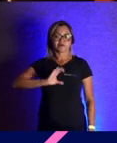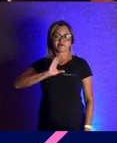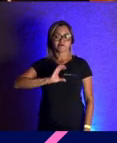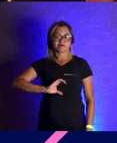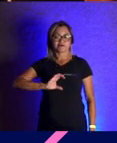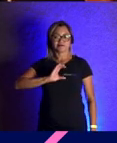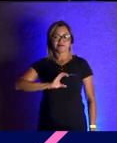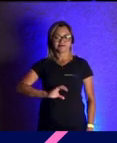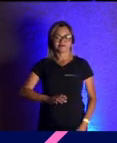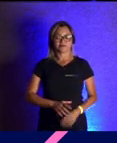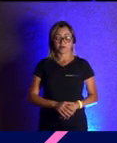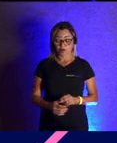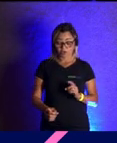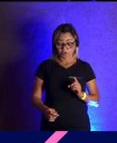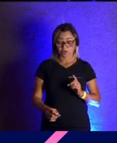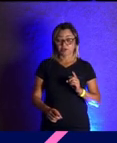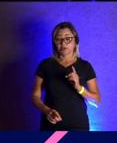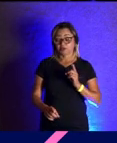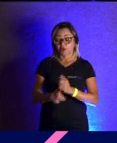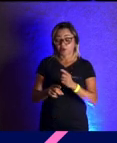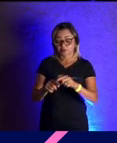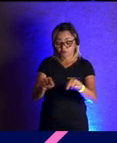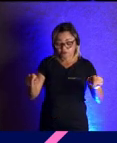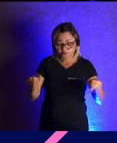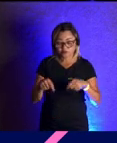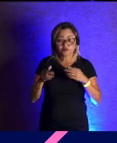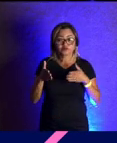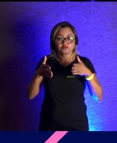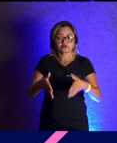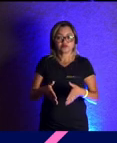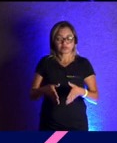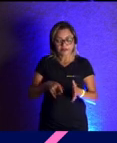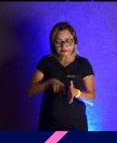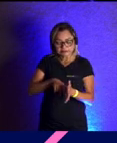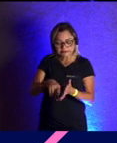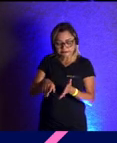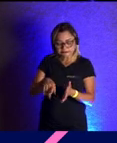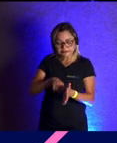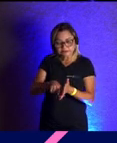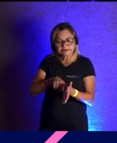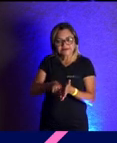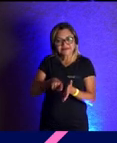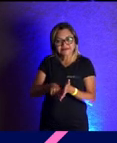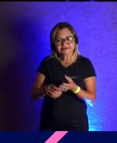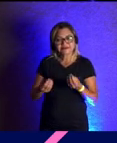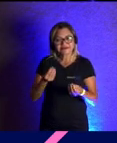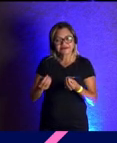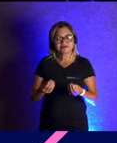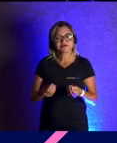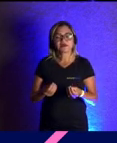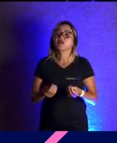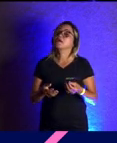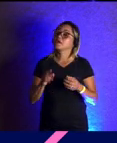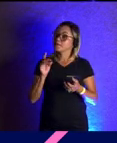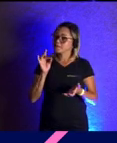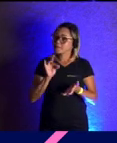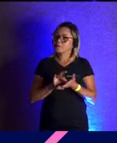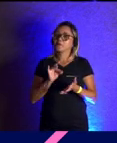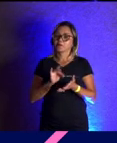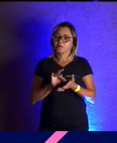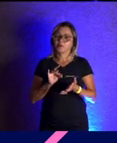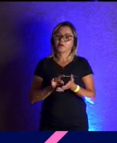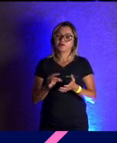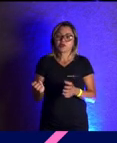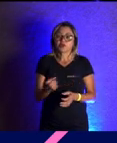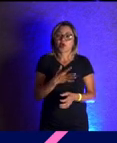clandestina y intentamos hacer una búsqueda de todos los nosotros en un determinado lugar, es muy probable que encontremos una cosa que tiene una